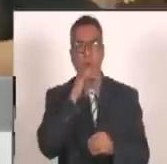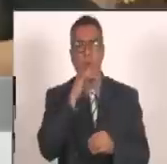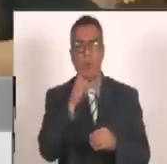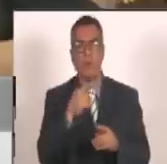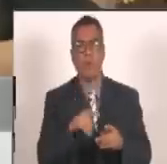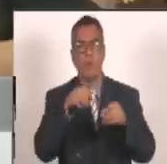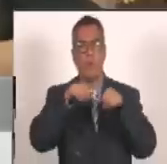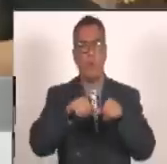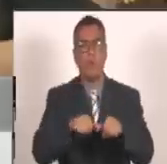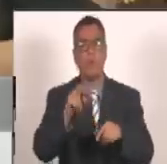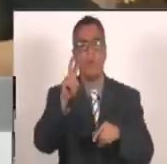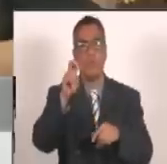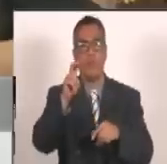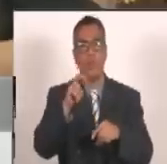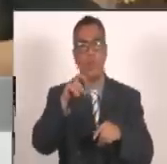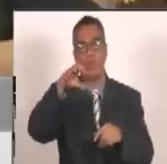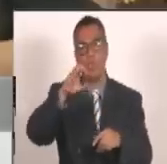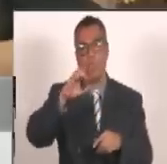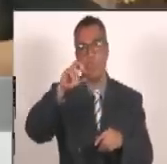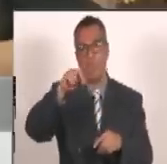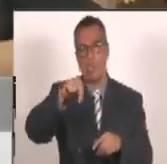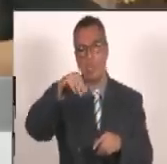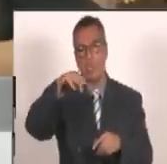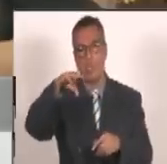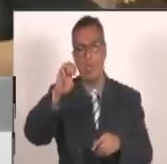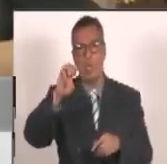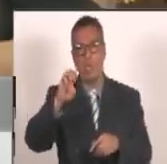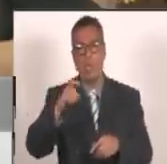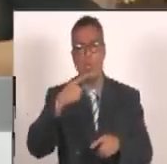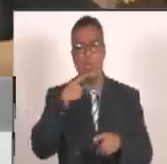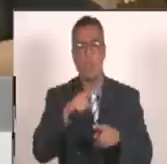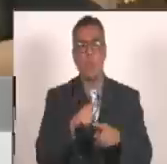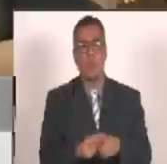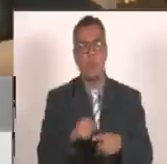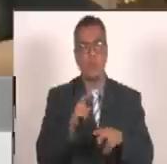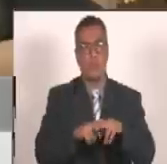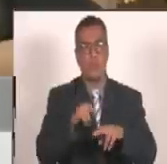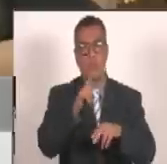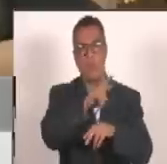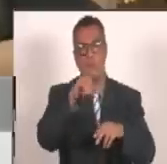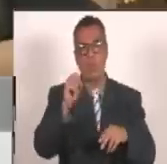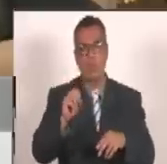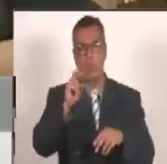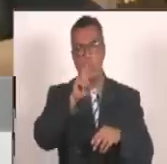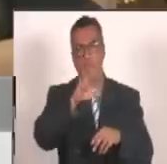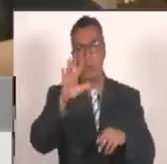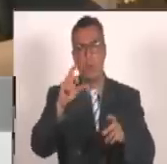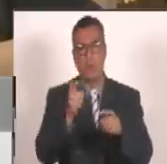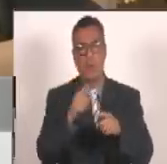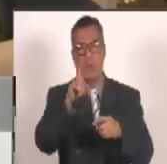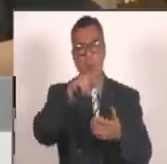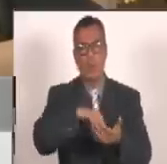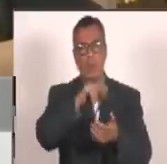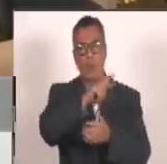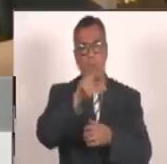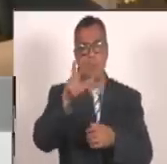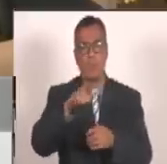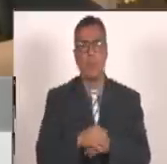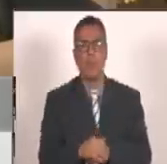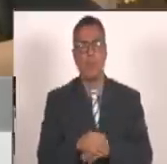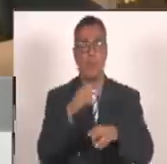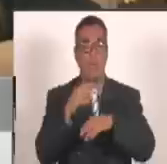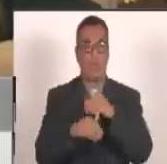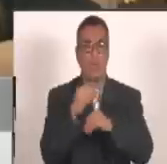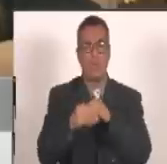la instalación del nuevo Consejo Nacional Electoral en sesión del día viernes 25 de agosto de 2023,